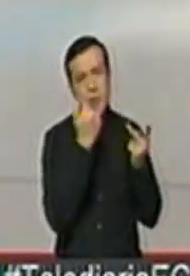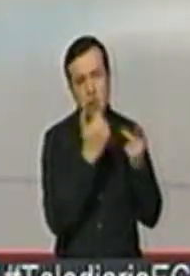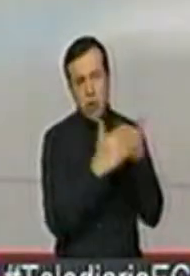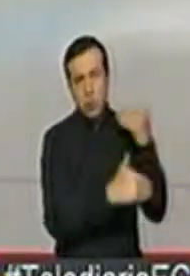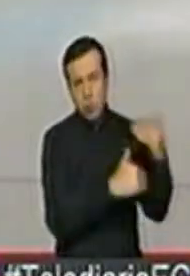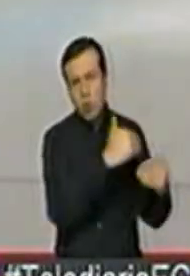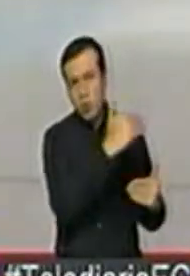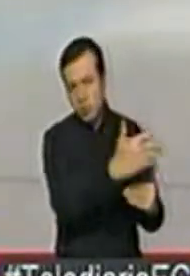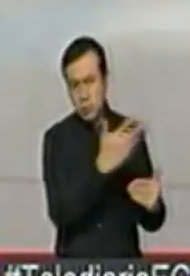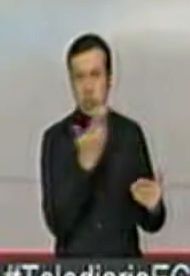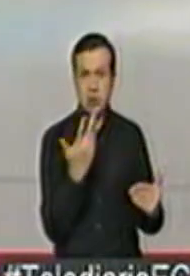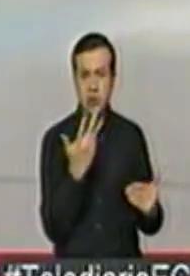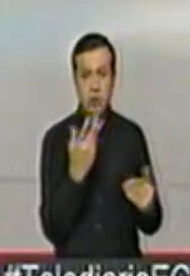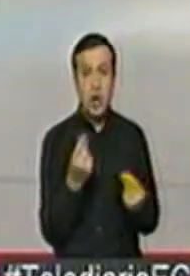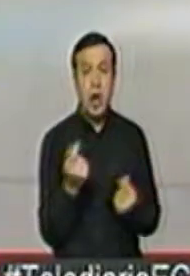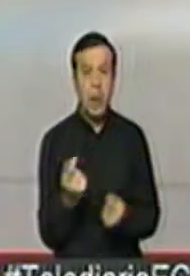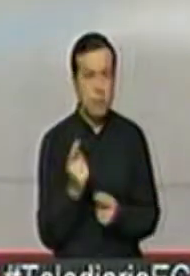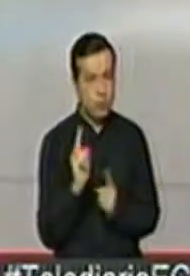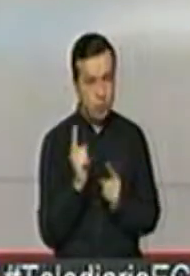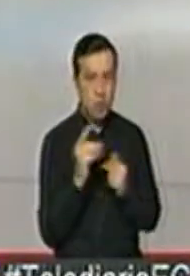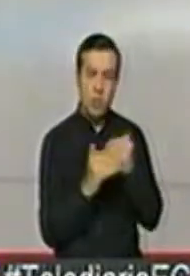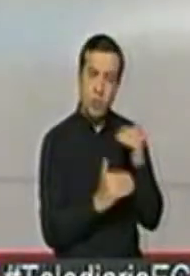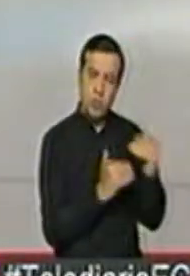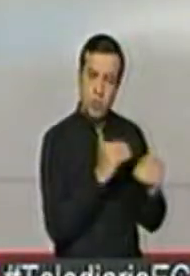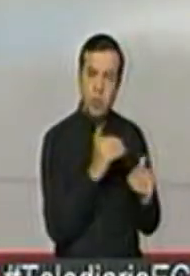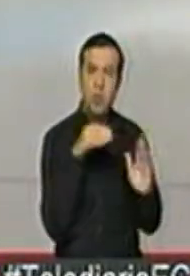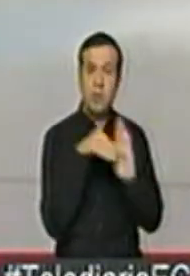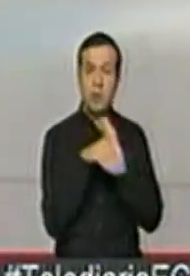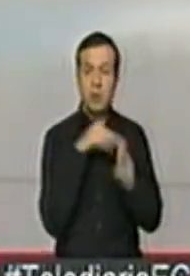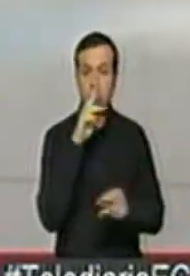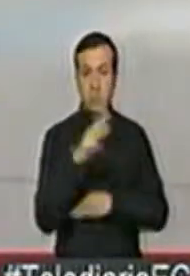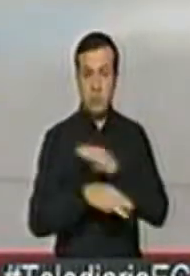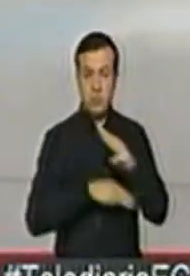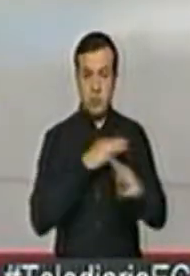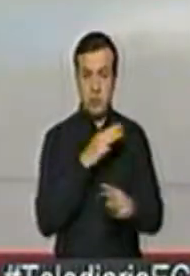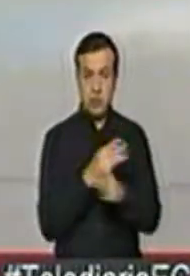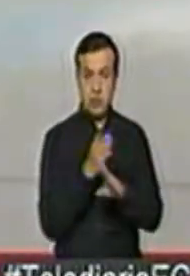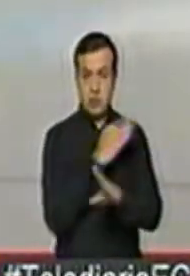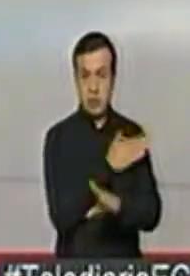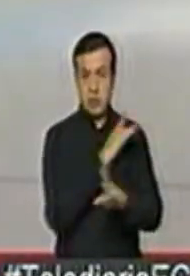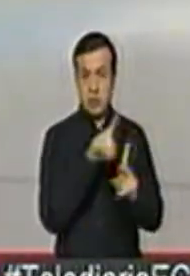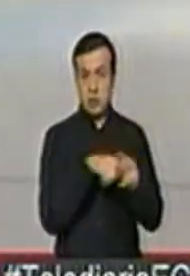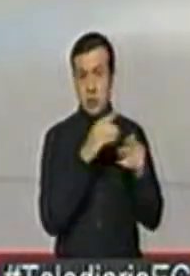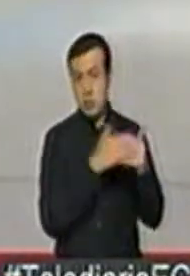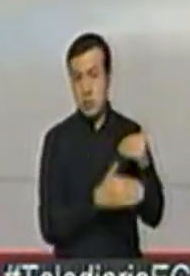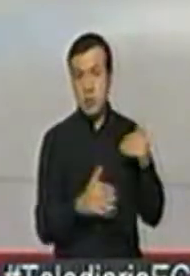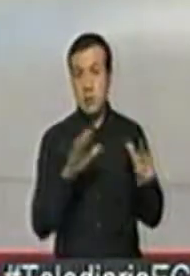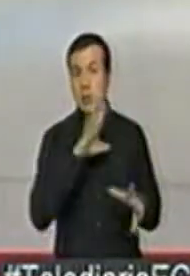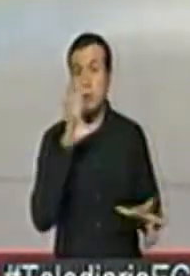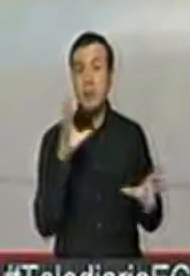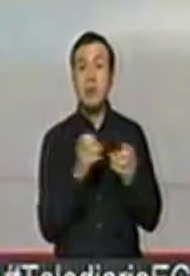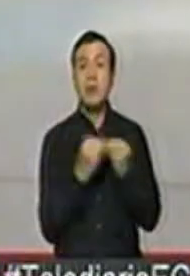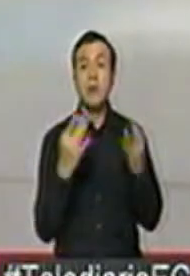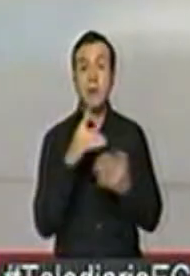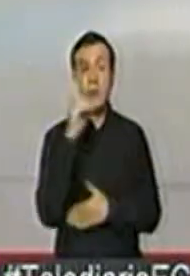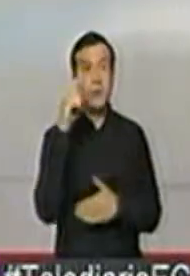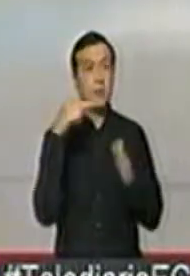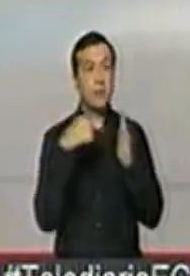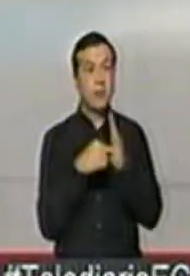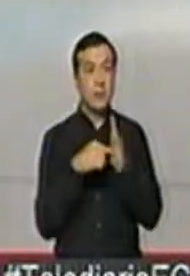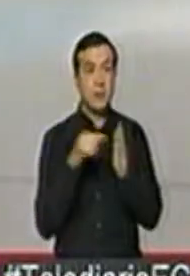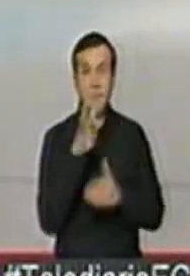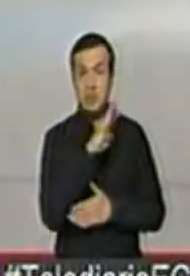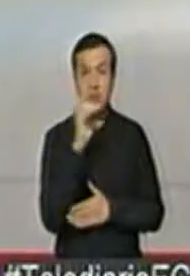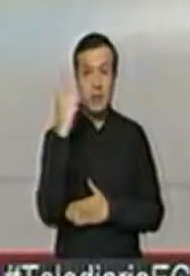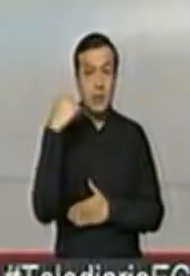realizado en régimen común. Este estudio lo hemos realizado con el Banco Mundial desde un inicio y el costo de oportunidad fue de 1.400 millones